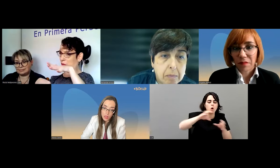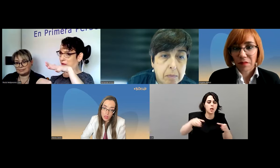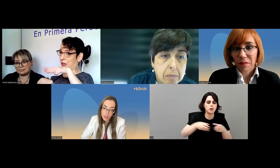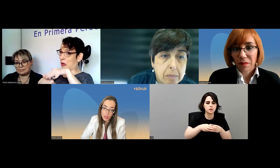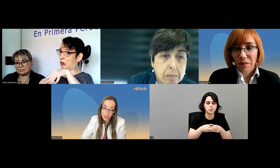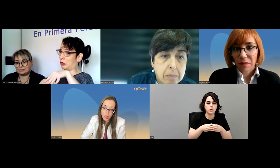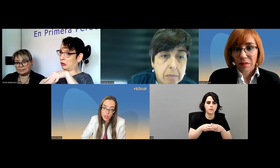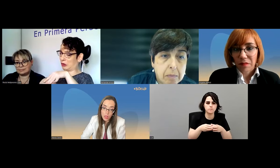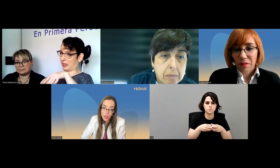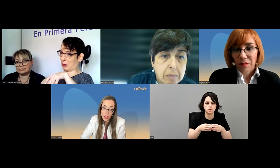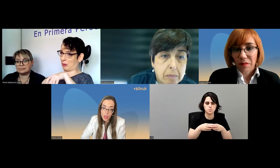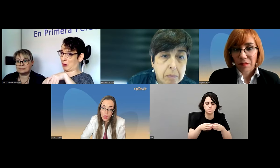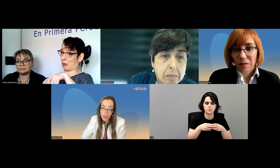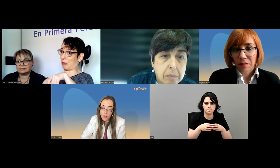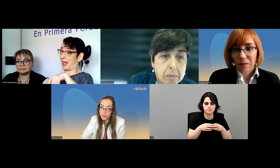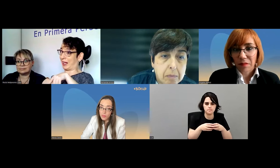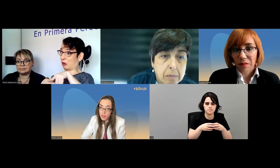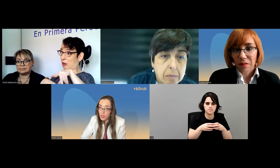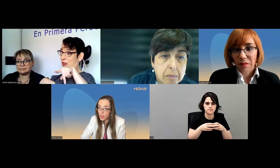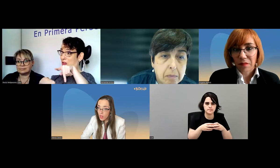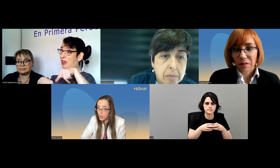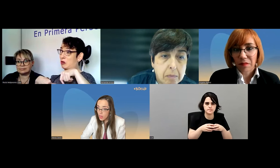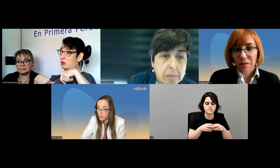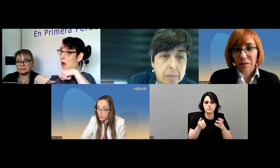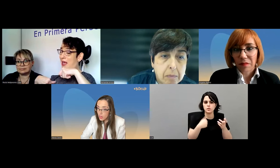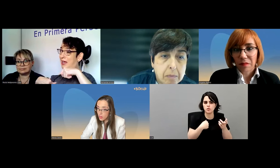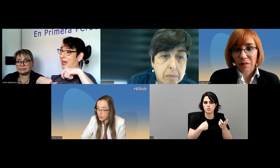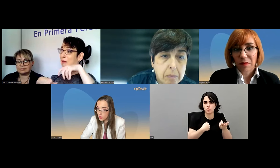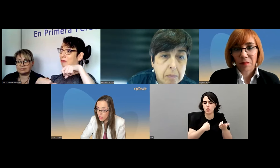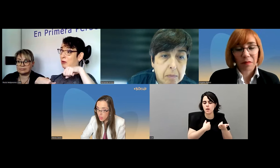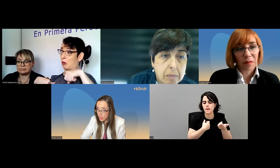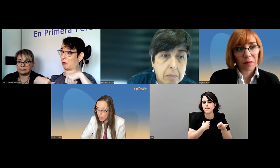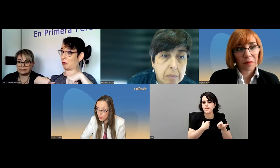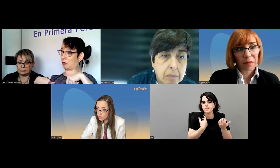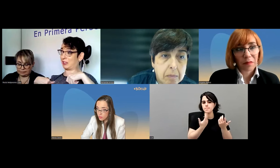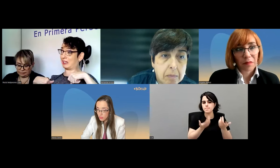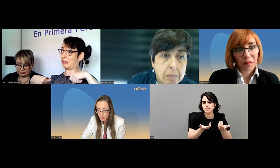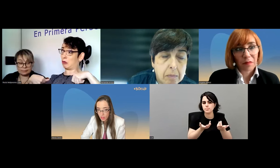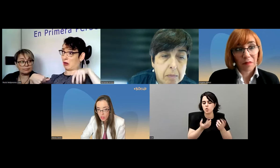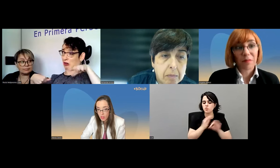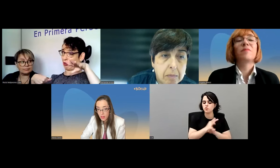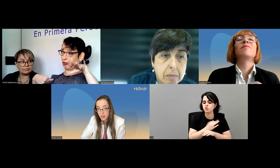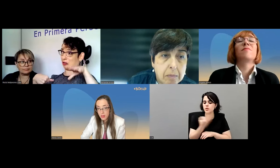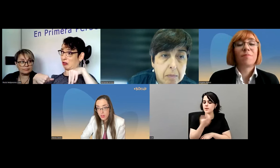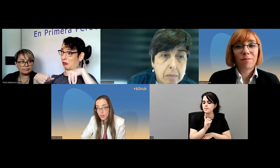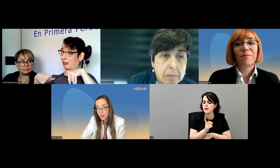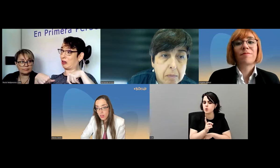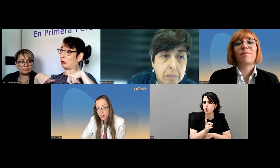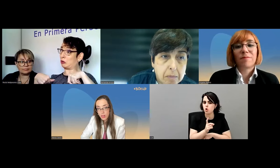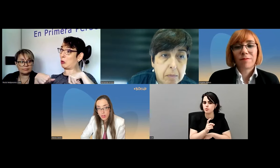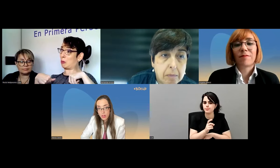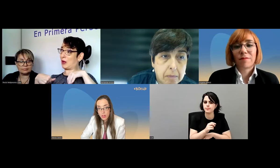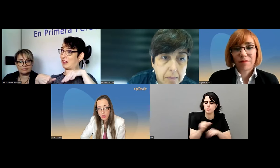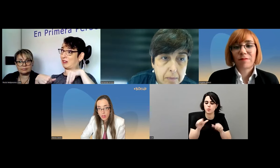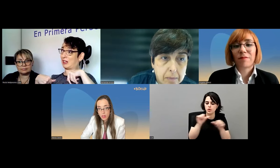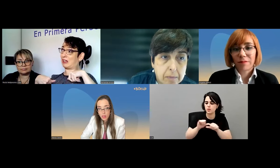del mundo donde yo me muevo. Entonces, no hay que confundir unas cosas con las otras.